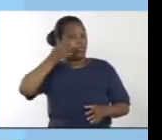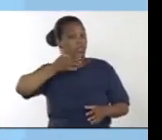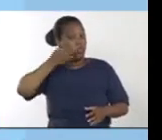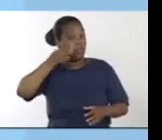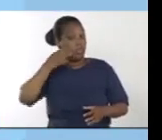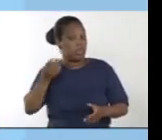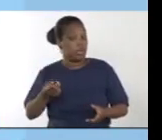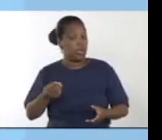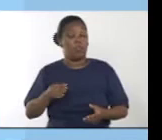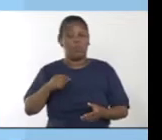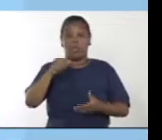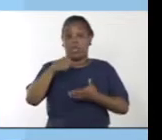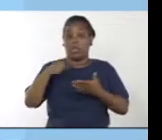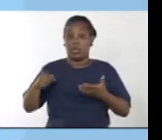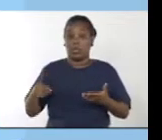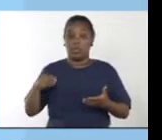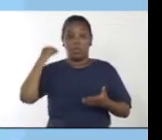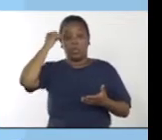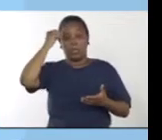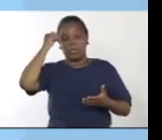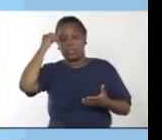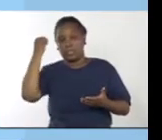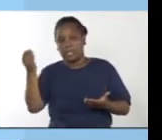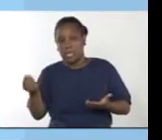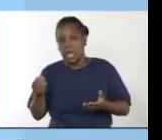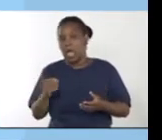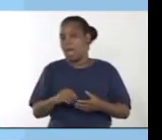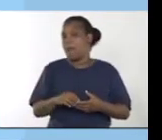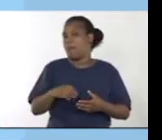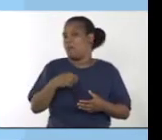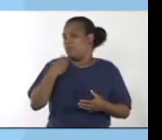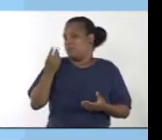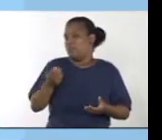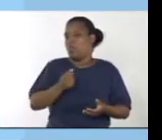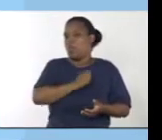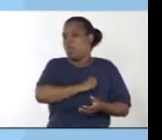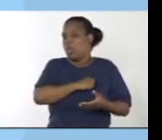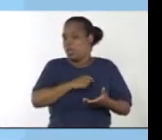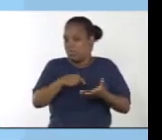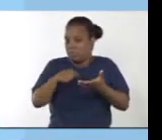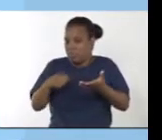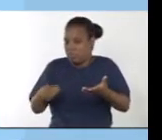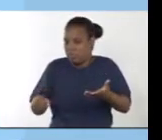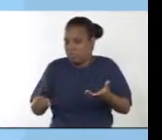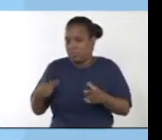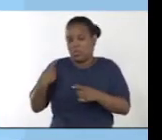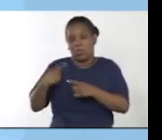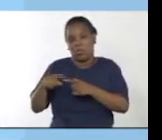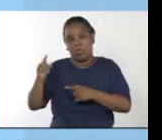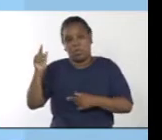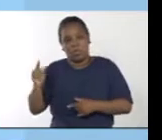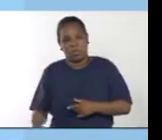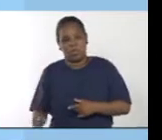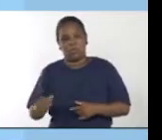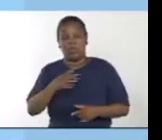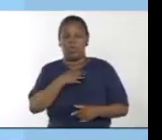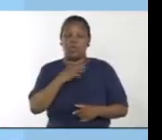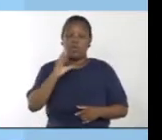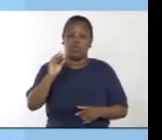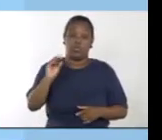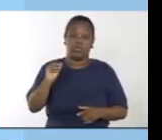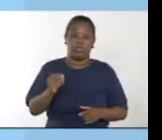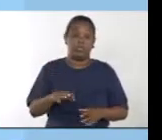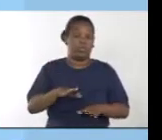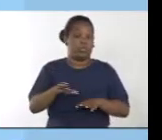argumentamos, exponemos criterios, juicios u opiniones para convencer a los demás de lo que decimos.